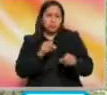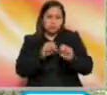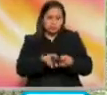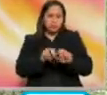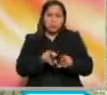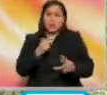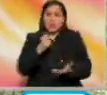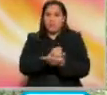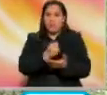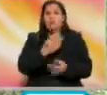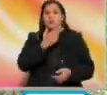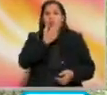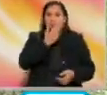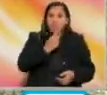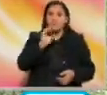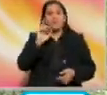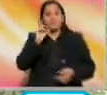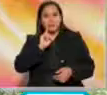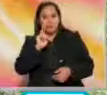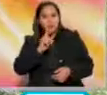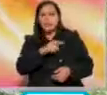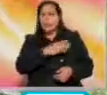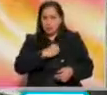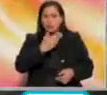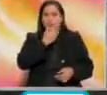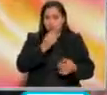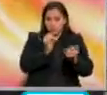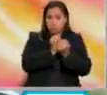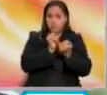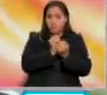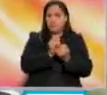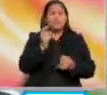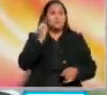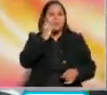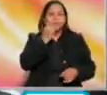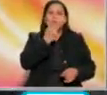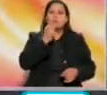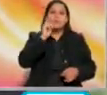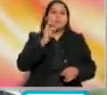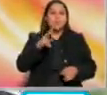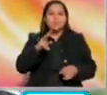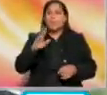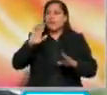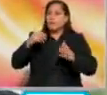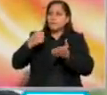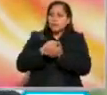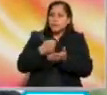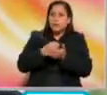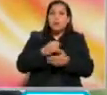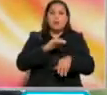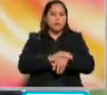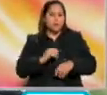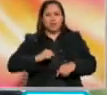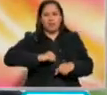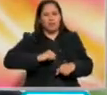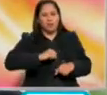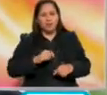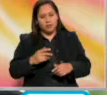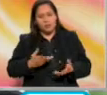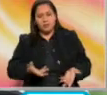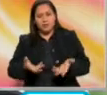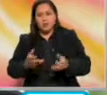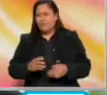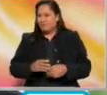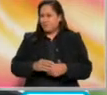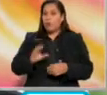hija, probablemente, o hijo, porque esto ocurre indistintamente del género. Puedes sentirte presionado por tu grupo de amigos, puedes sentirte